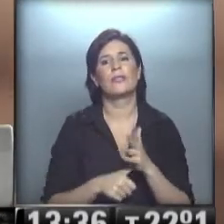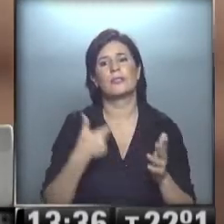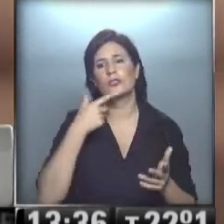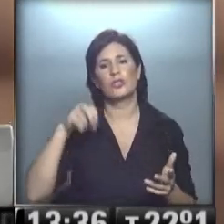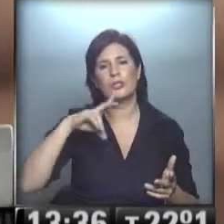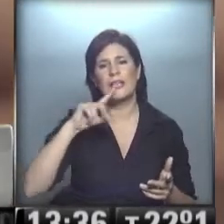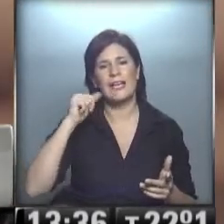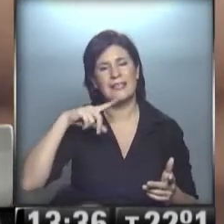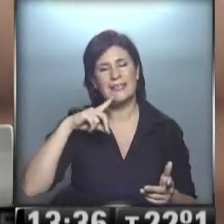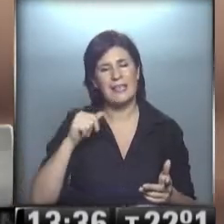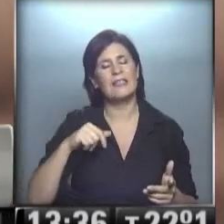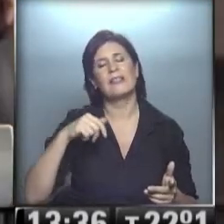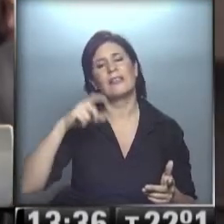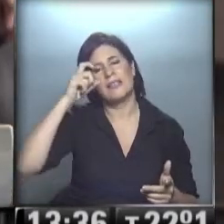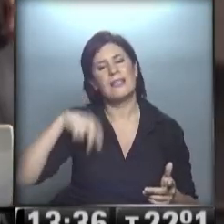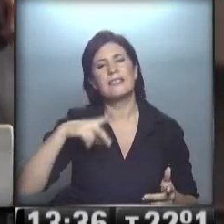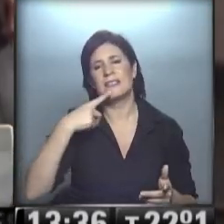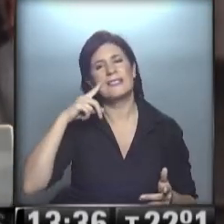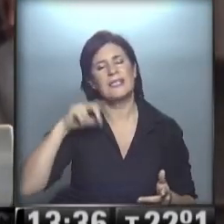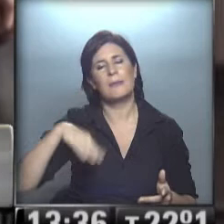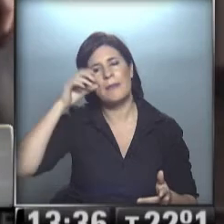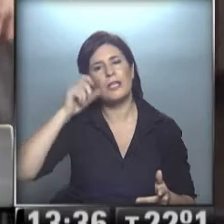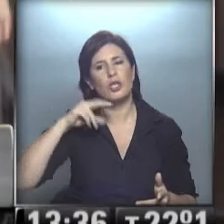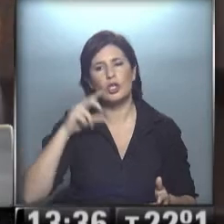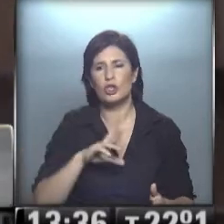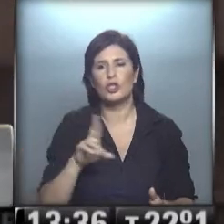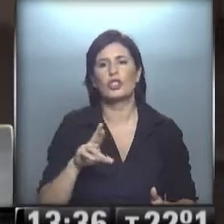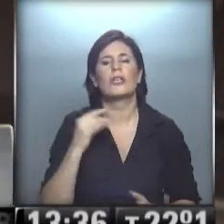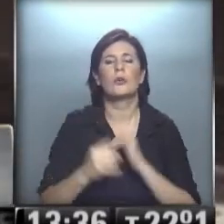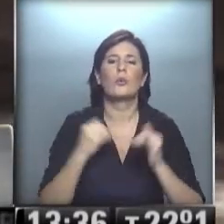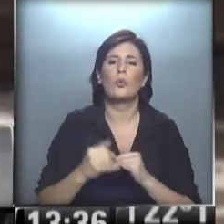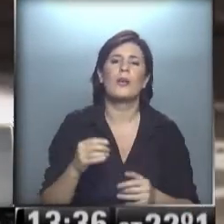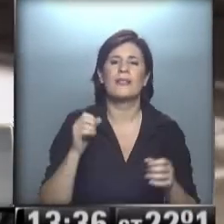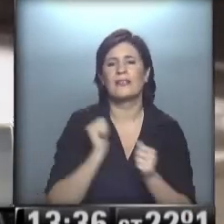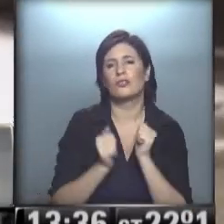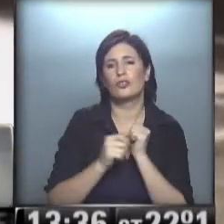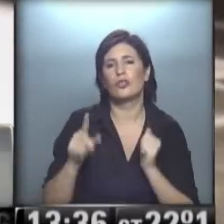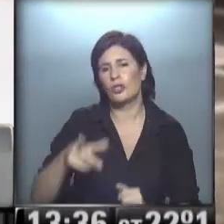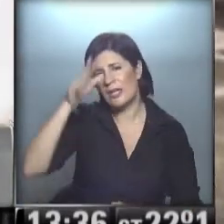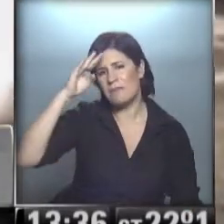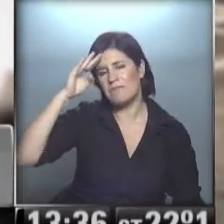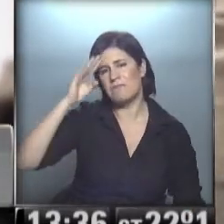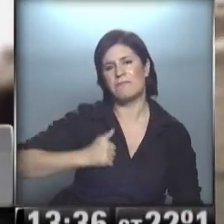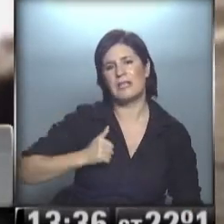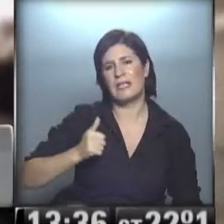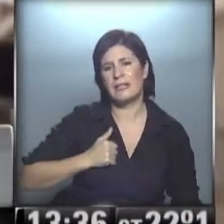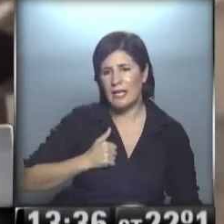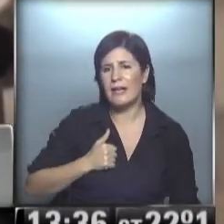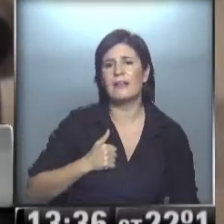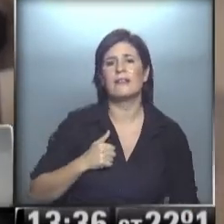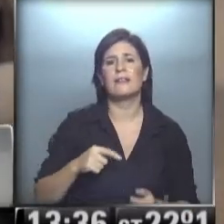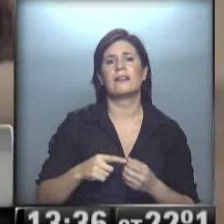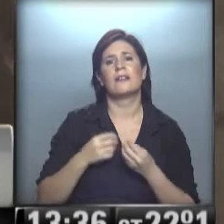muy potente de Patricio Escobar que retrata uno de los episodios militares, una de las operaciones militares que de algún modo produjo el comienzo del